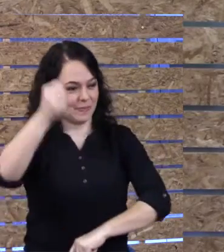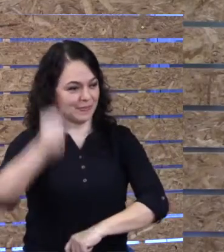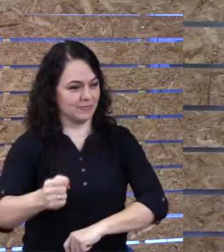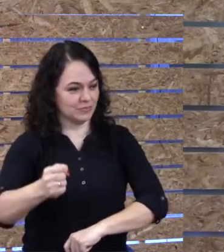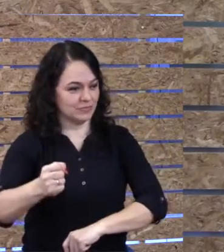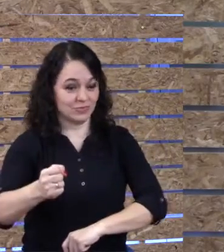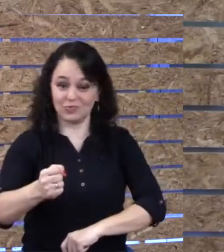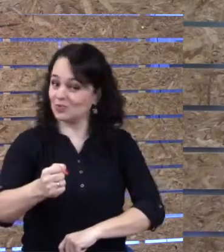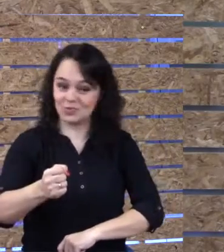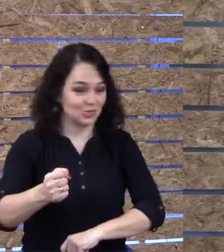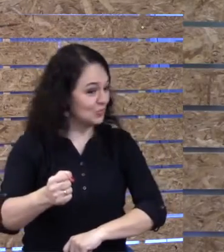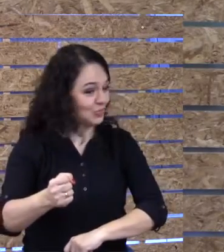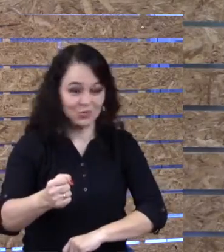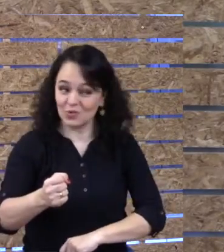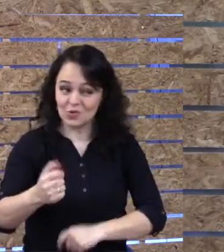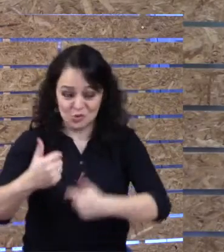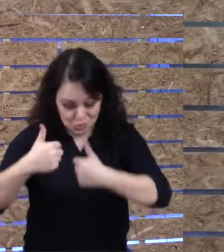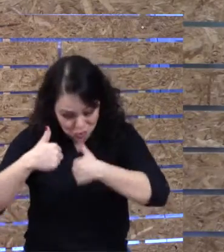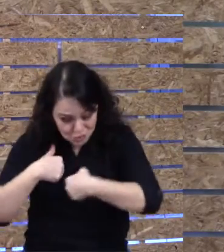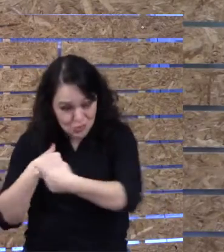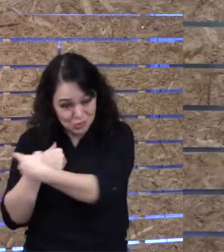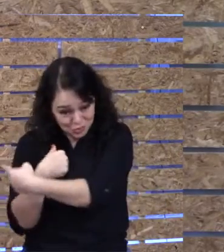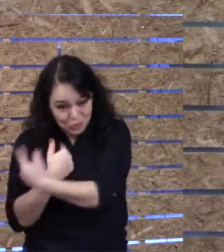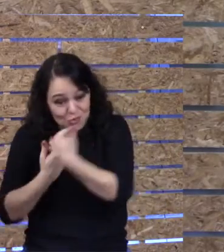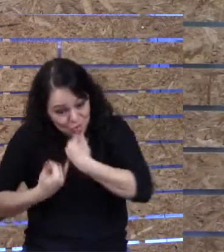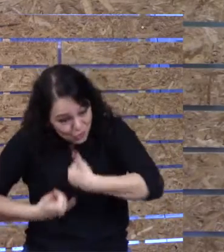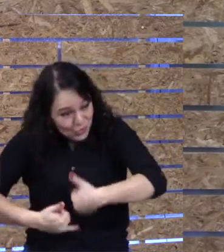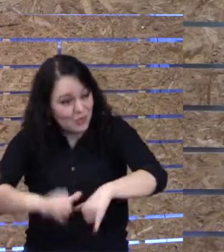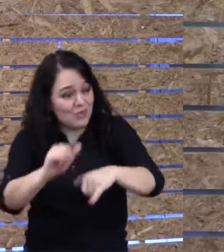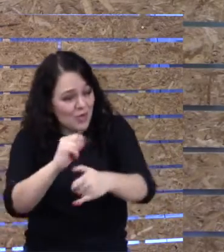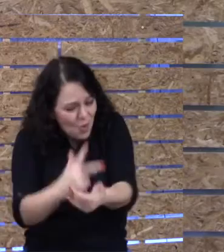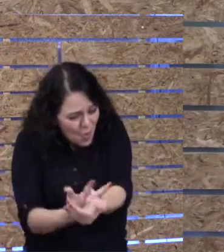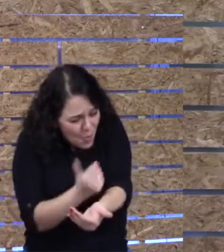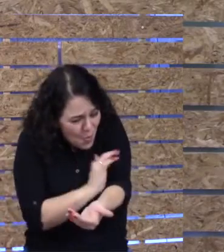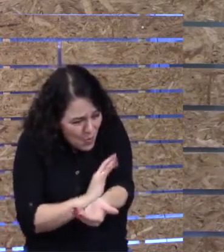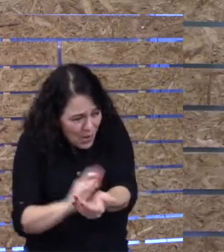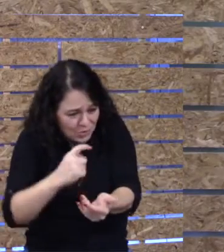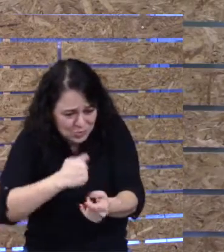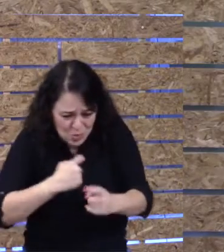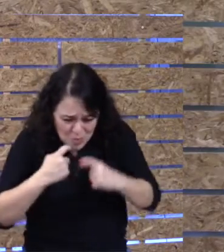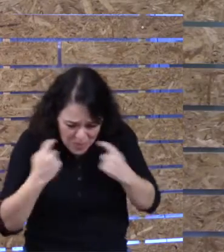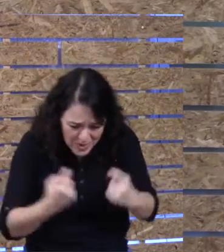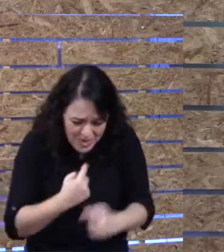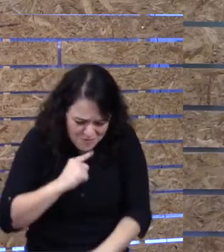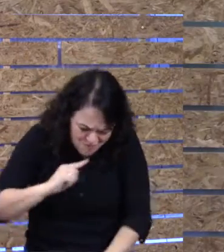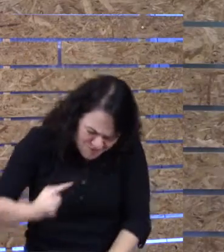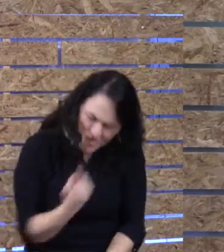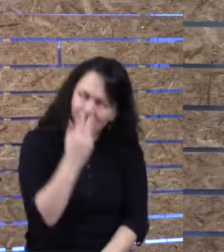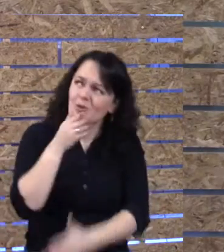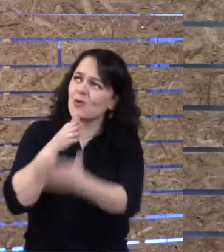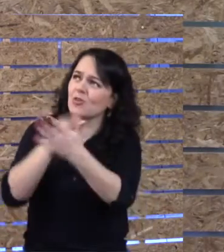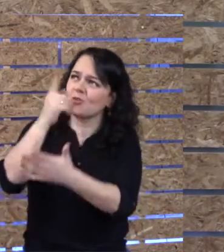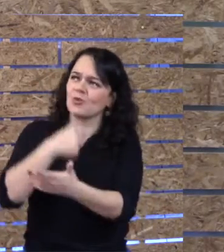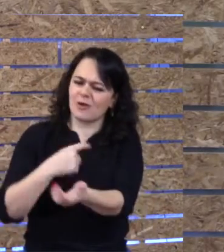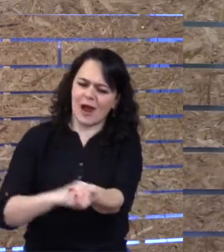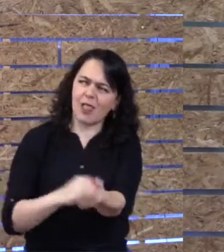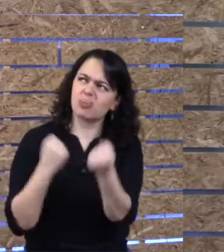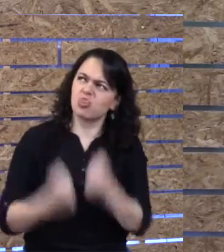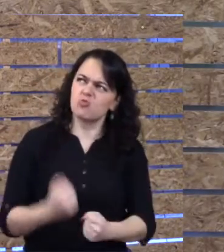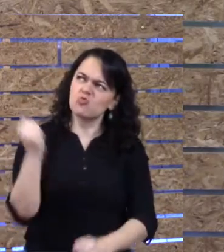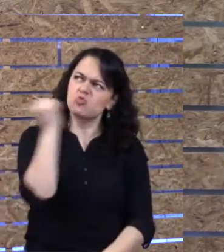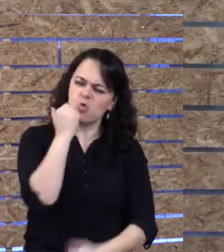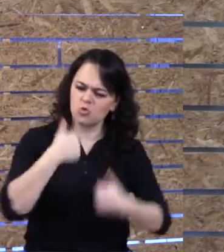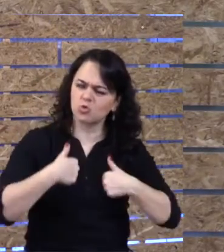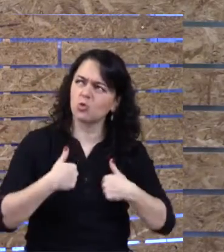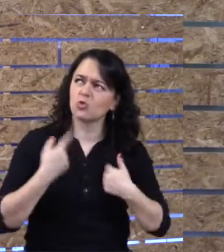siendo oveja, que peca, que ofende al Señor, que lucha con un carácter indómito. Y que le digo a mi